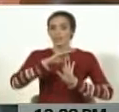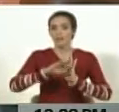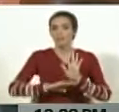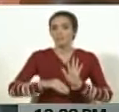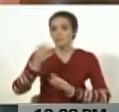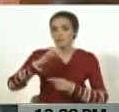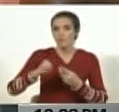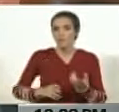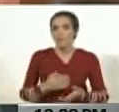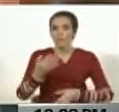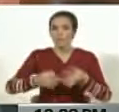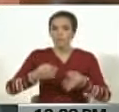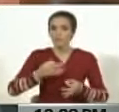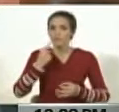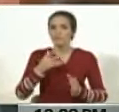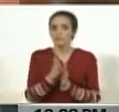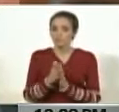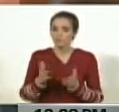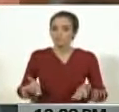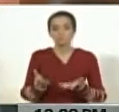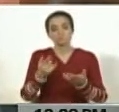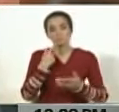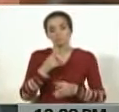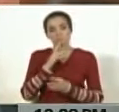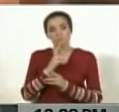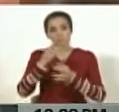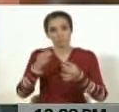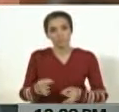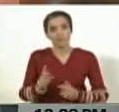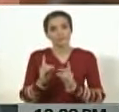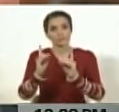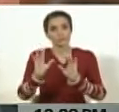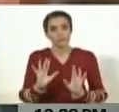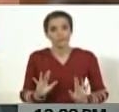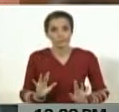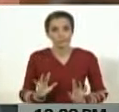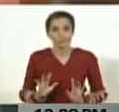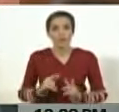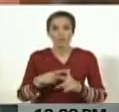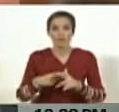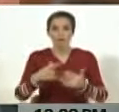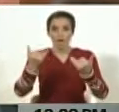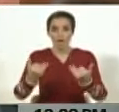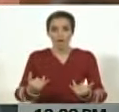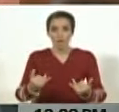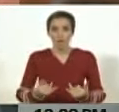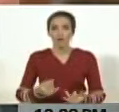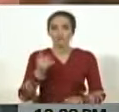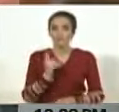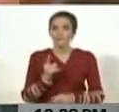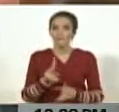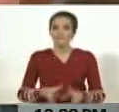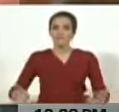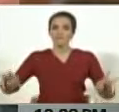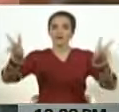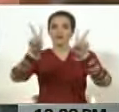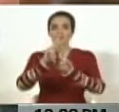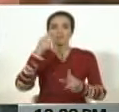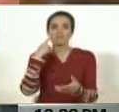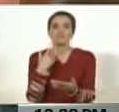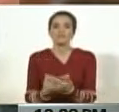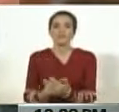jurídicos que fundamentan y motivan la decisión. Y yo creo que eso en este momento es lo que debemos valorar y verlo